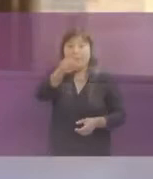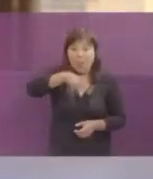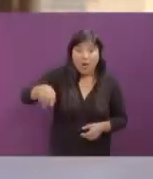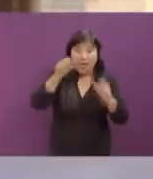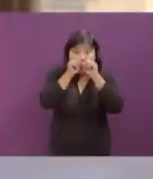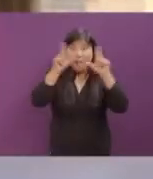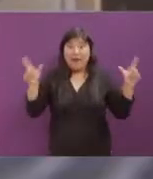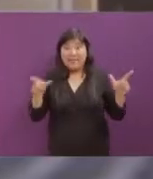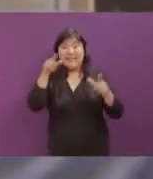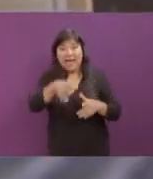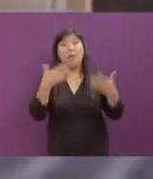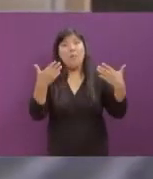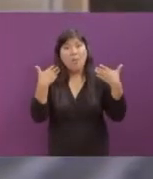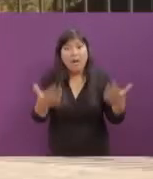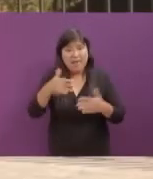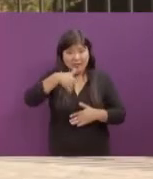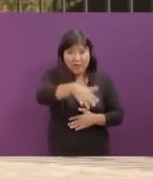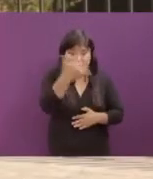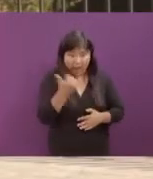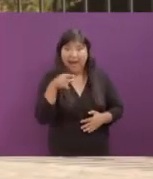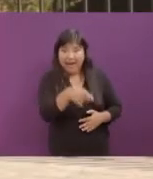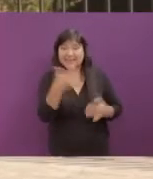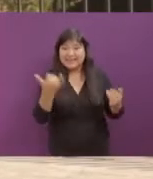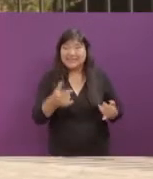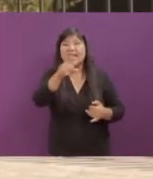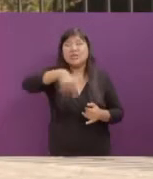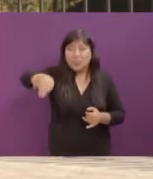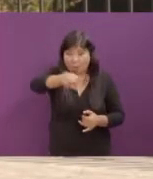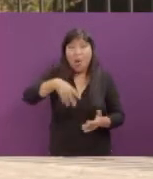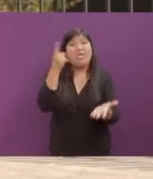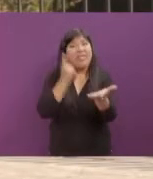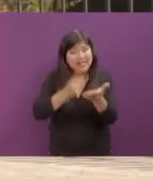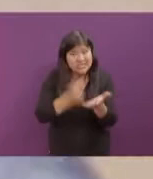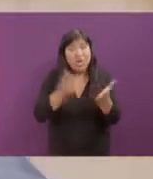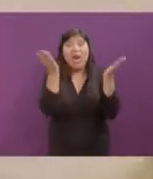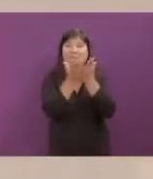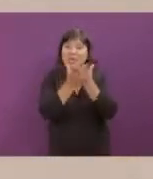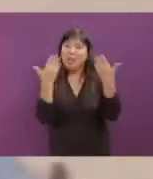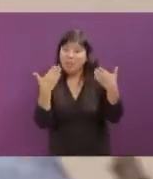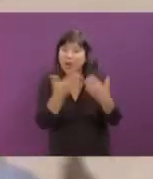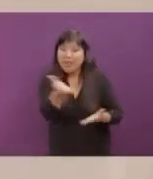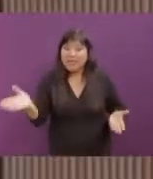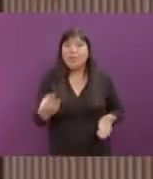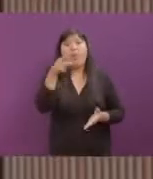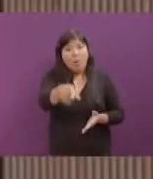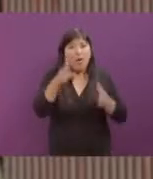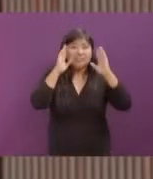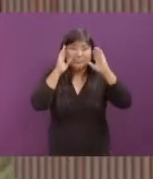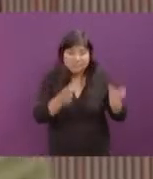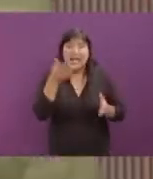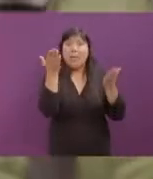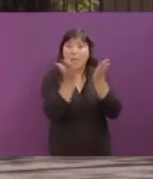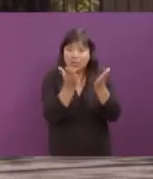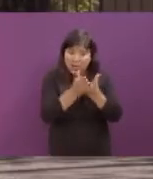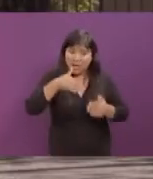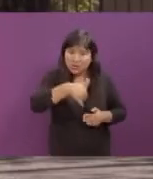Nada como despertar y saber que el futuro está ahí, en la decisión de estudiar. Nada como salir convencido de que